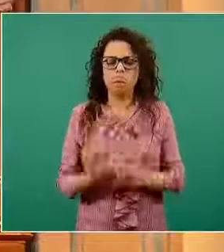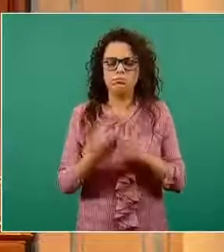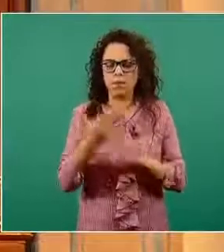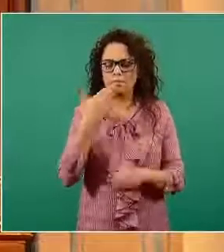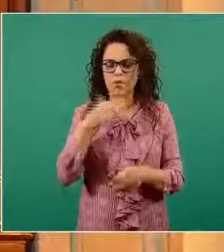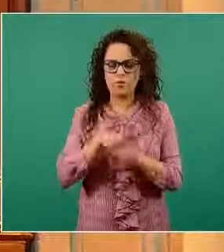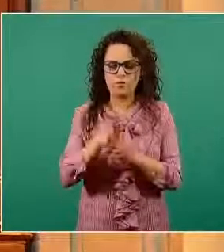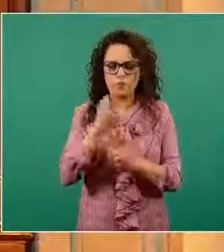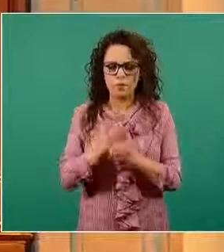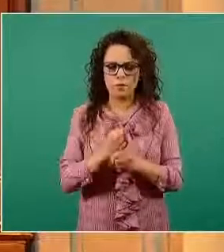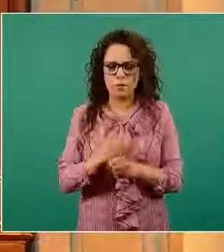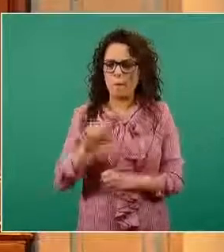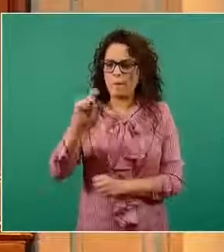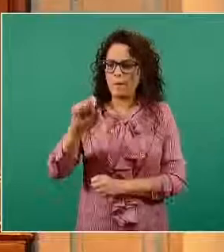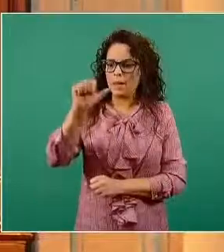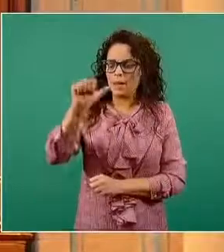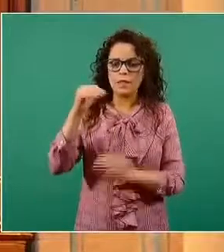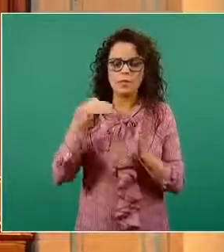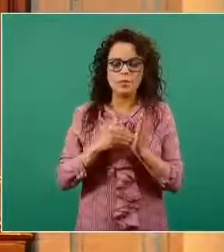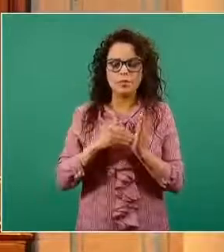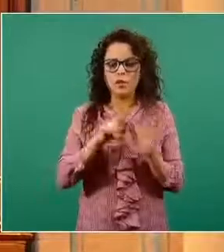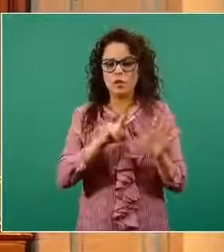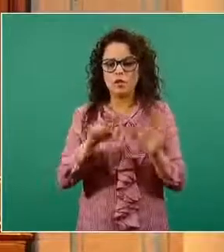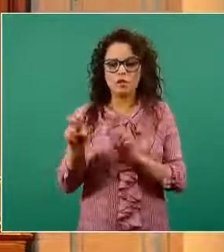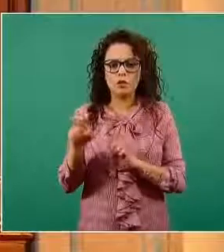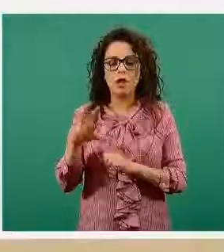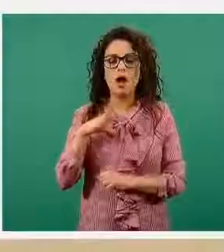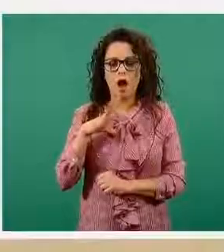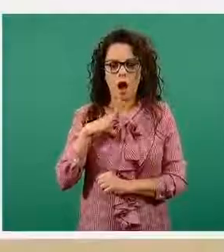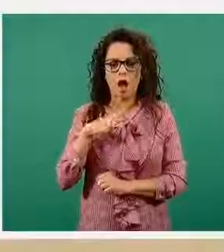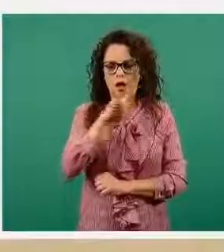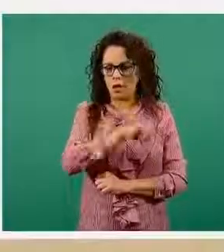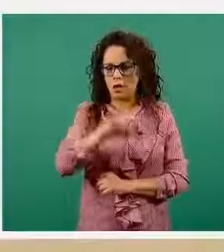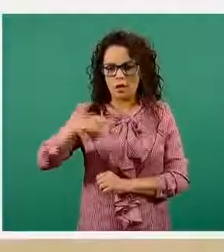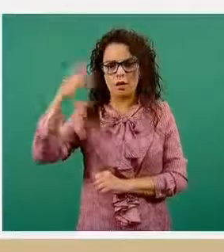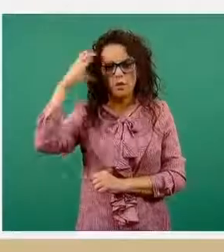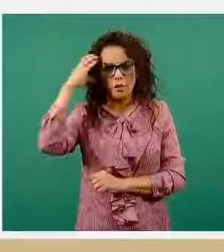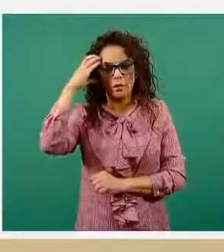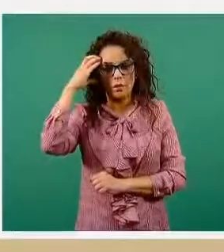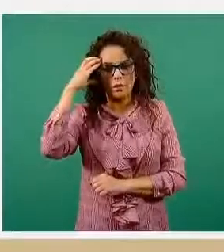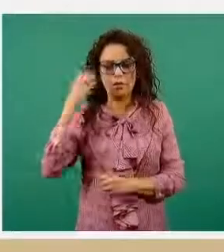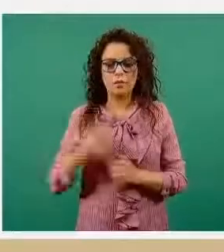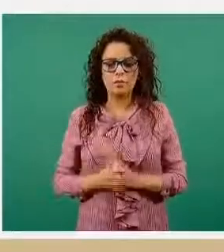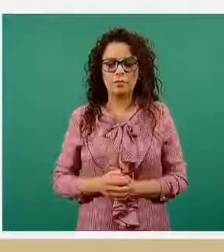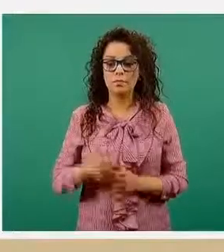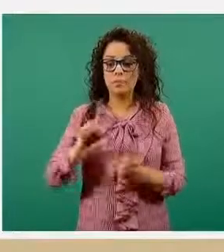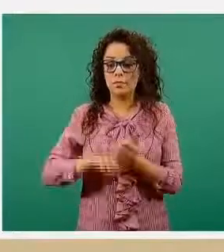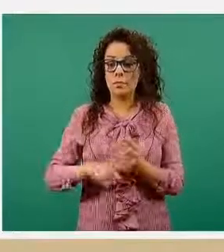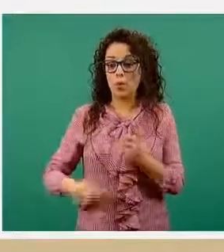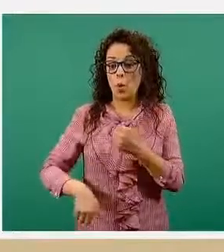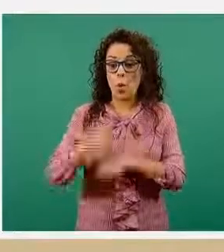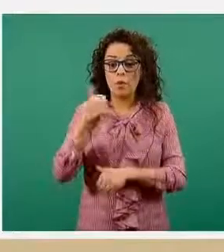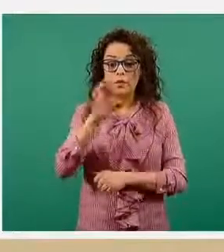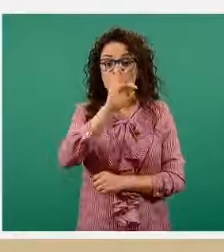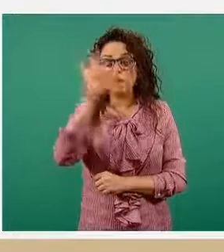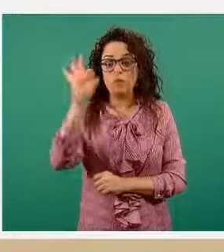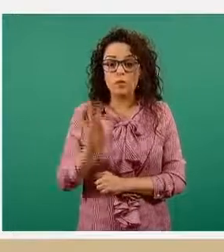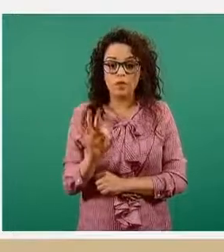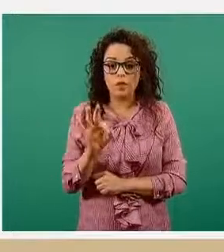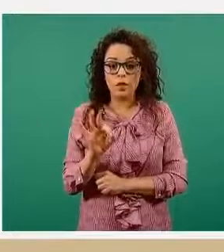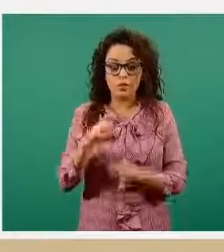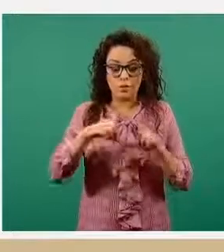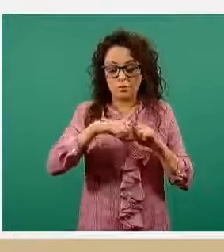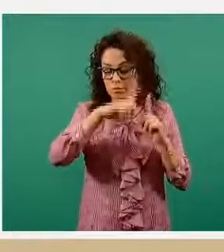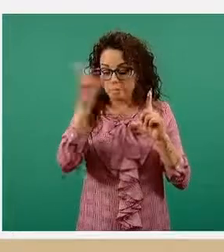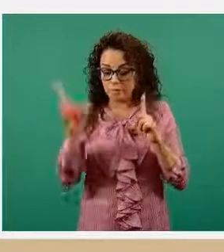en todo México, más de 26.200 camas disponibles, representan solo un 11% de ocupación